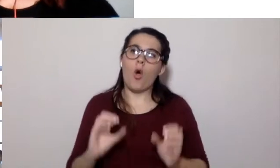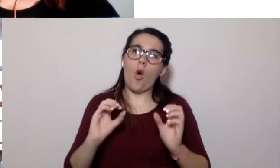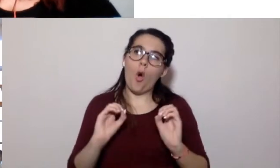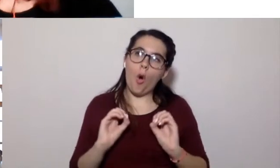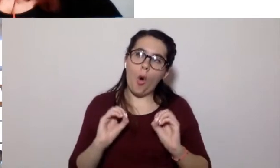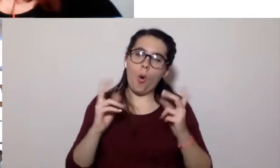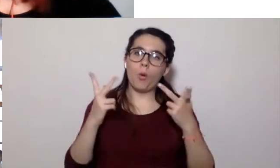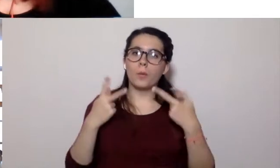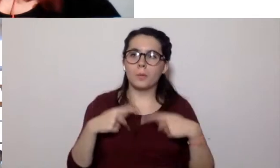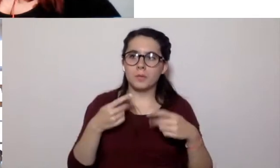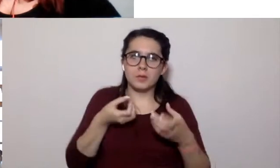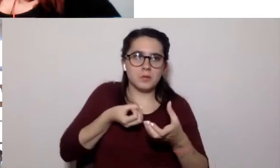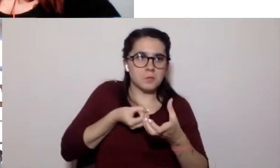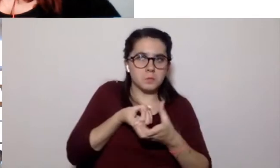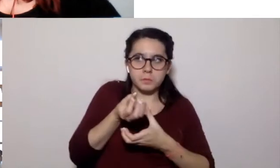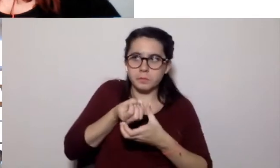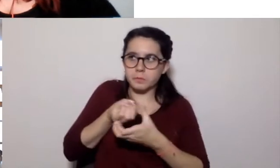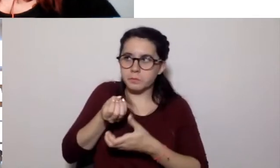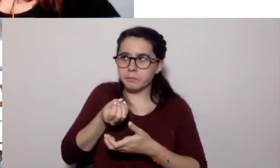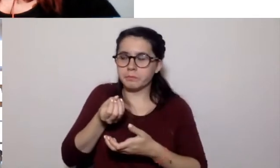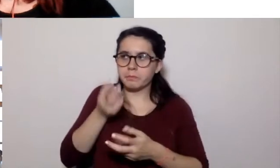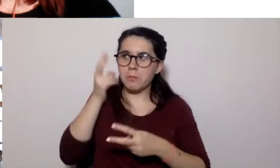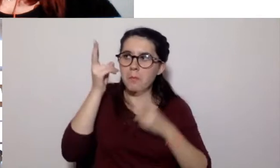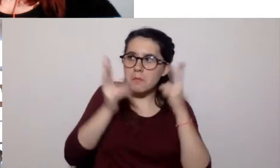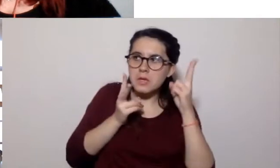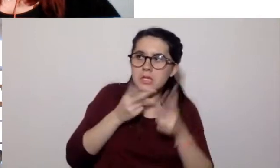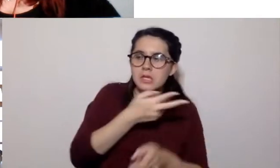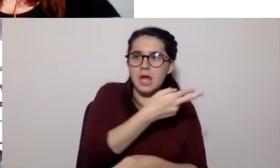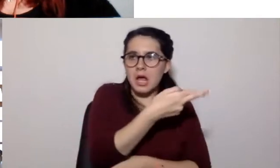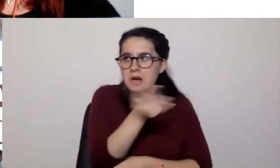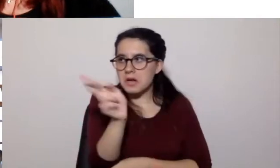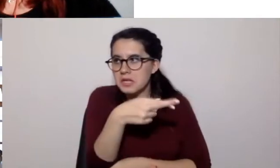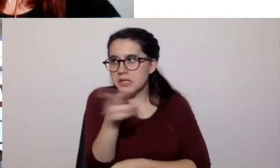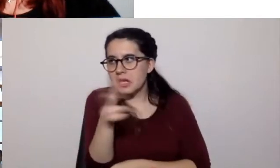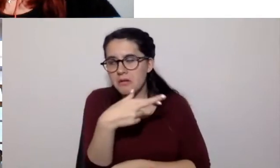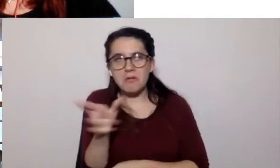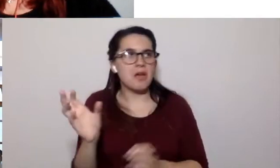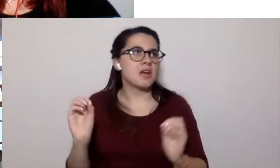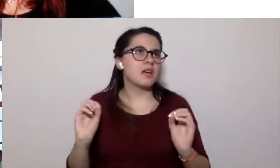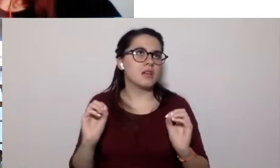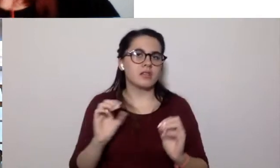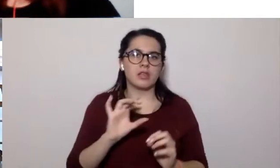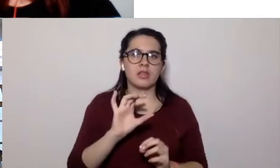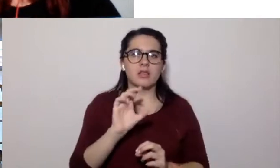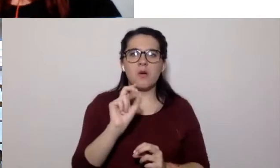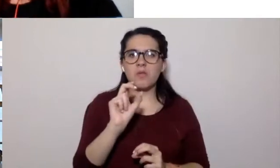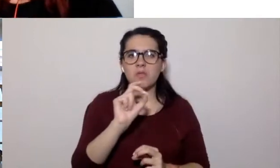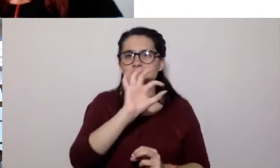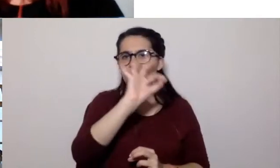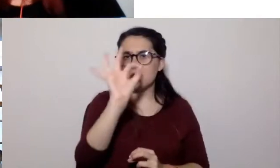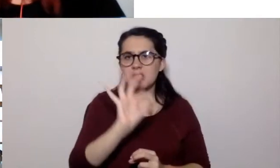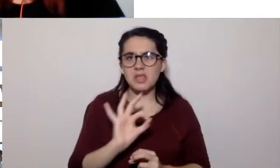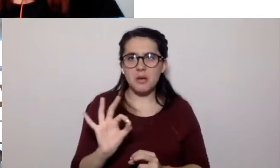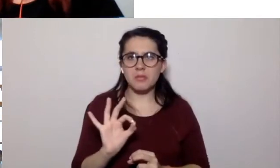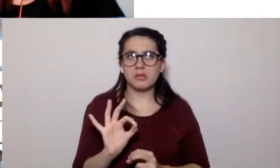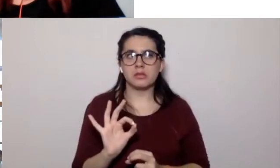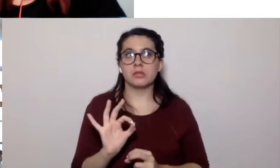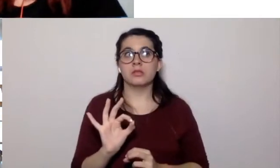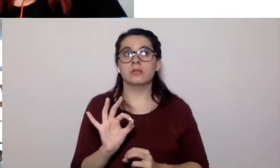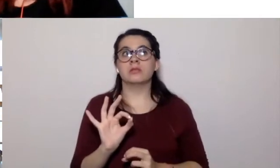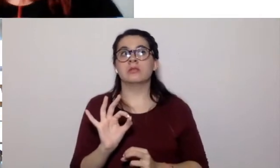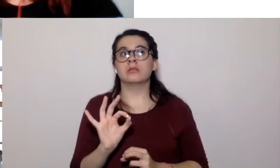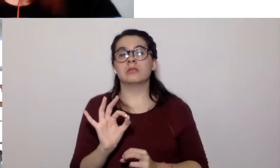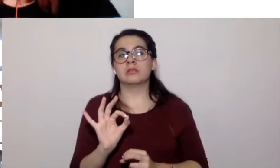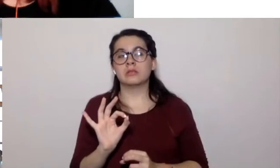los restaurantes y dicen, pues estamos a un 30%, y no es cierto. Pasas por fuera y están filas y filas